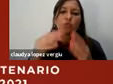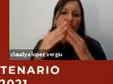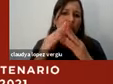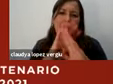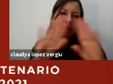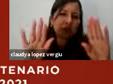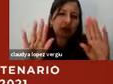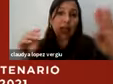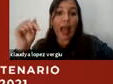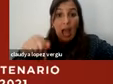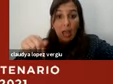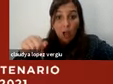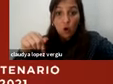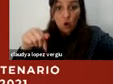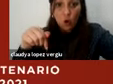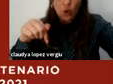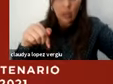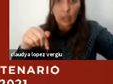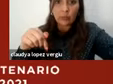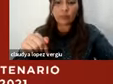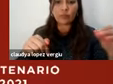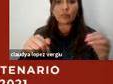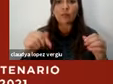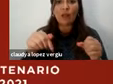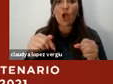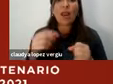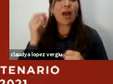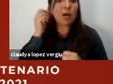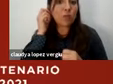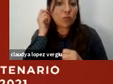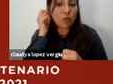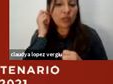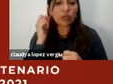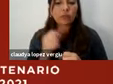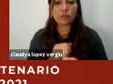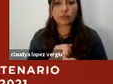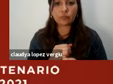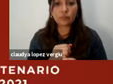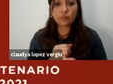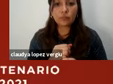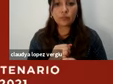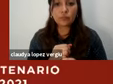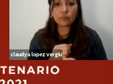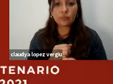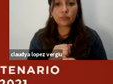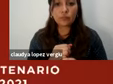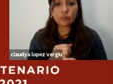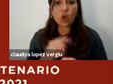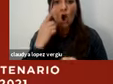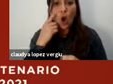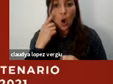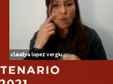¿no? Pero gracias a estas instituciones dieron que nosotros como Aguajún, mujer Aguajún, y tanto con los